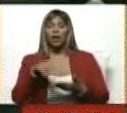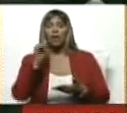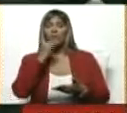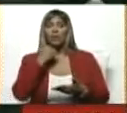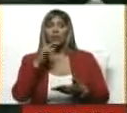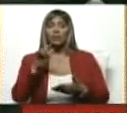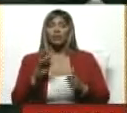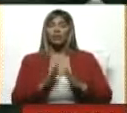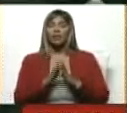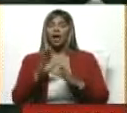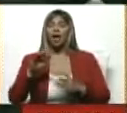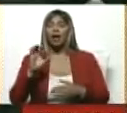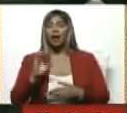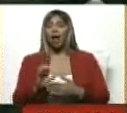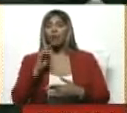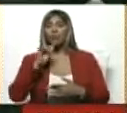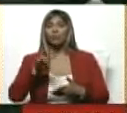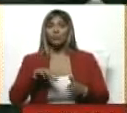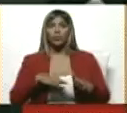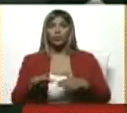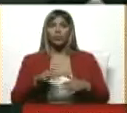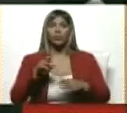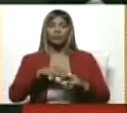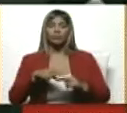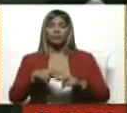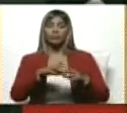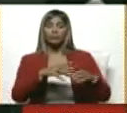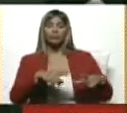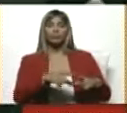Valencia y San Carlos, allí tendrá asiento esa